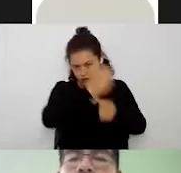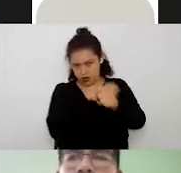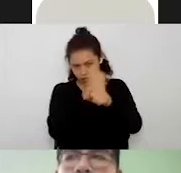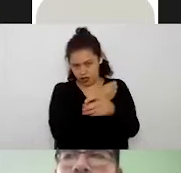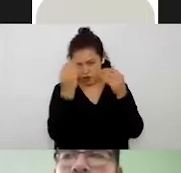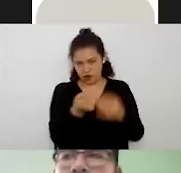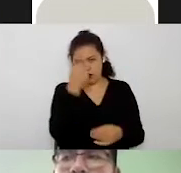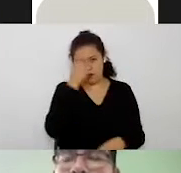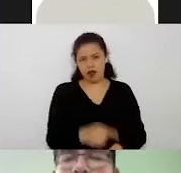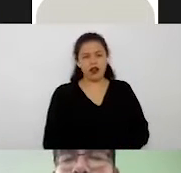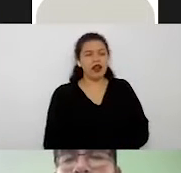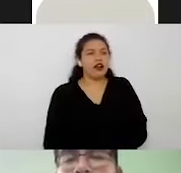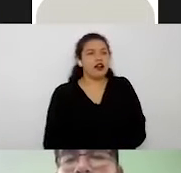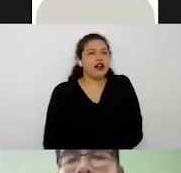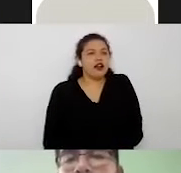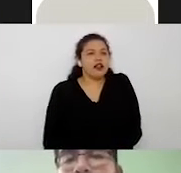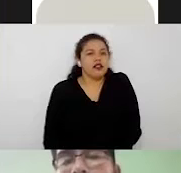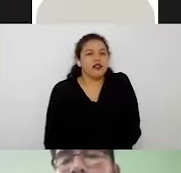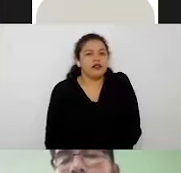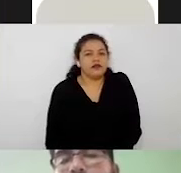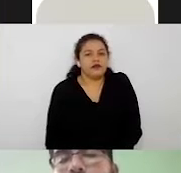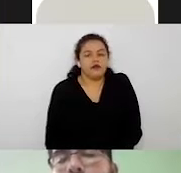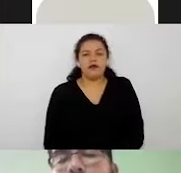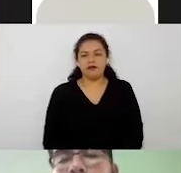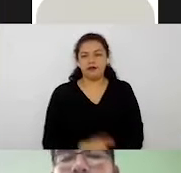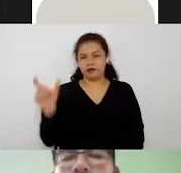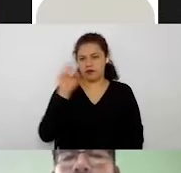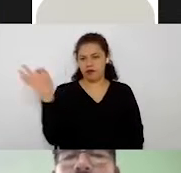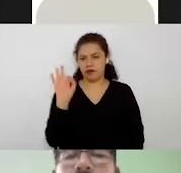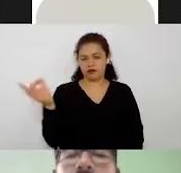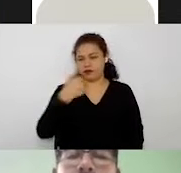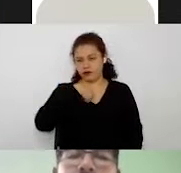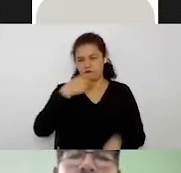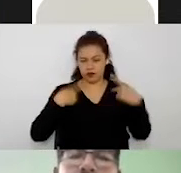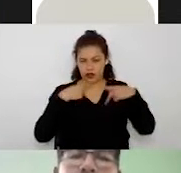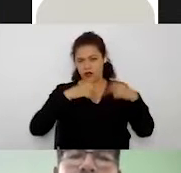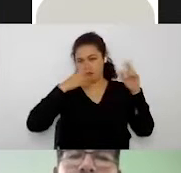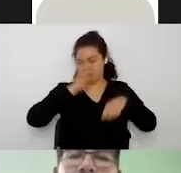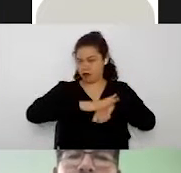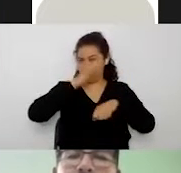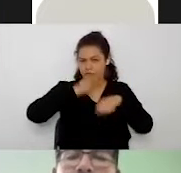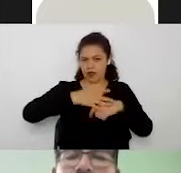saber, a lo mejor, pues yo no soy la persona más indicada